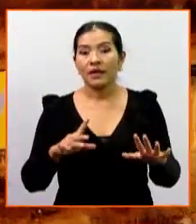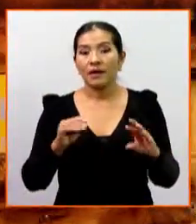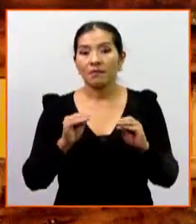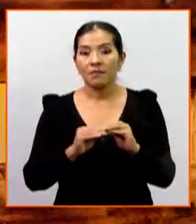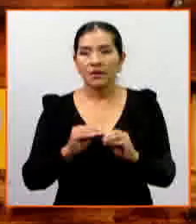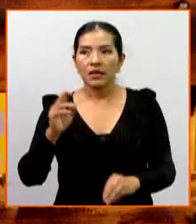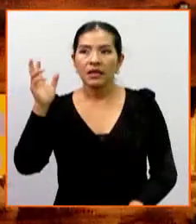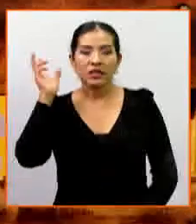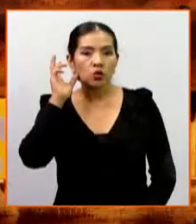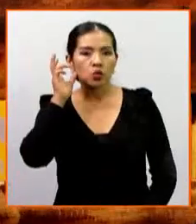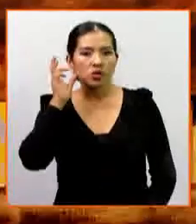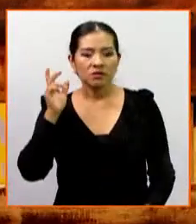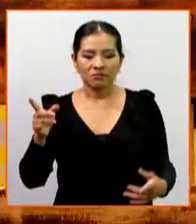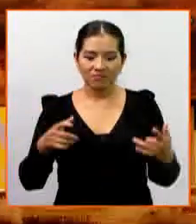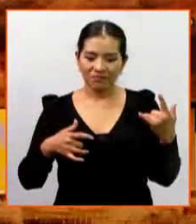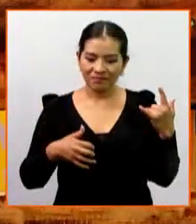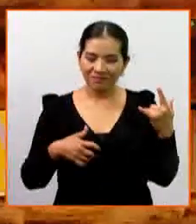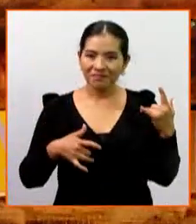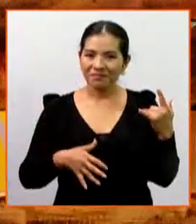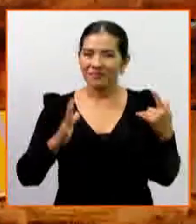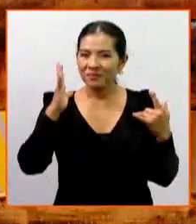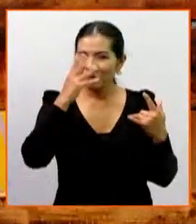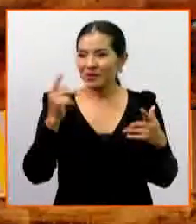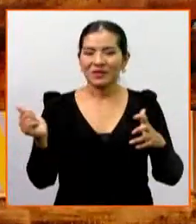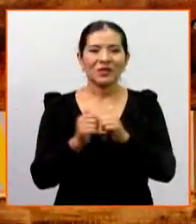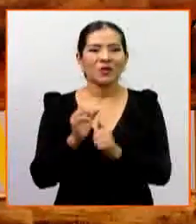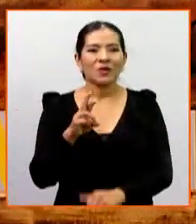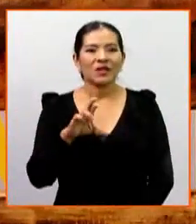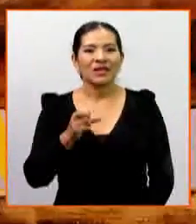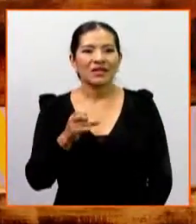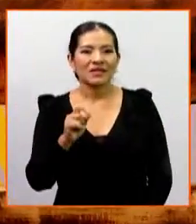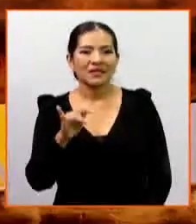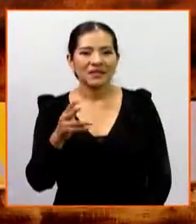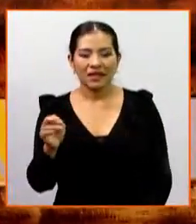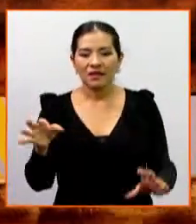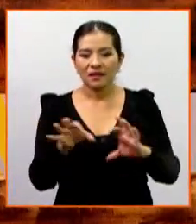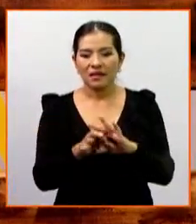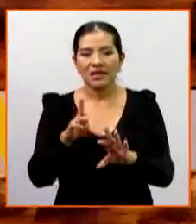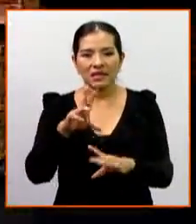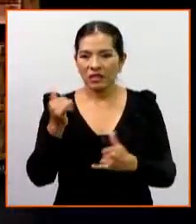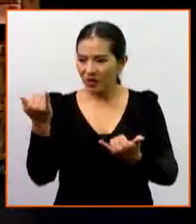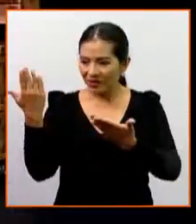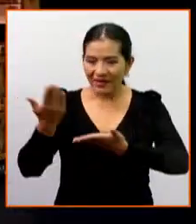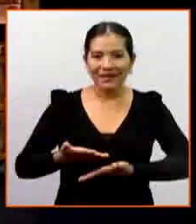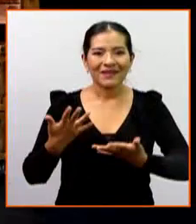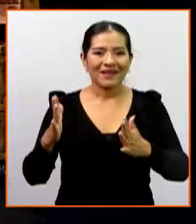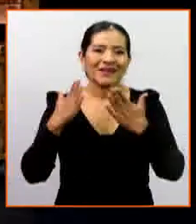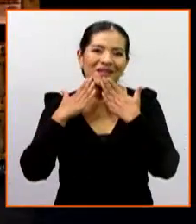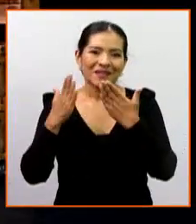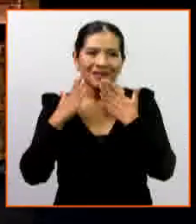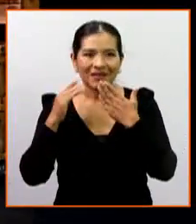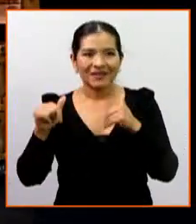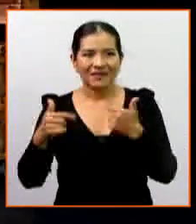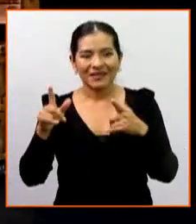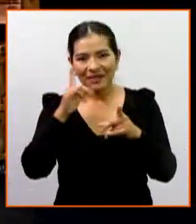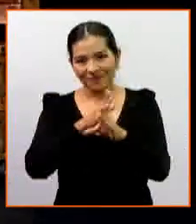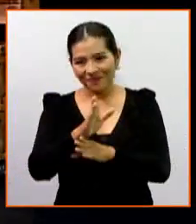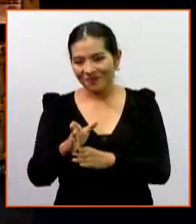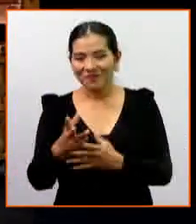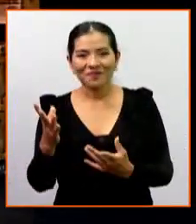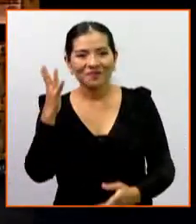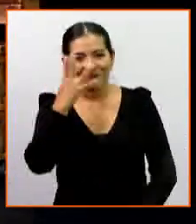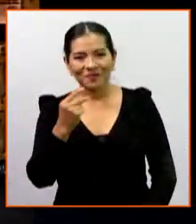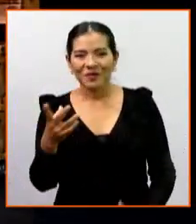esta guitarra maravillosa, porque estamos con Cristian del Río, con nosotros completamente en vivo en Culturas BTV. Me encanta verte con